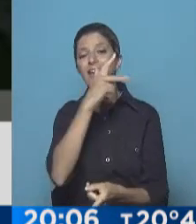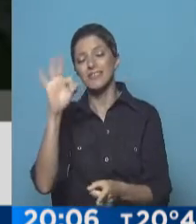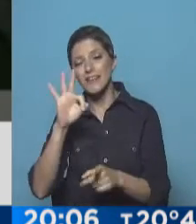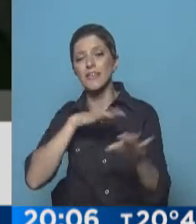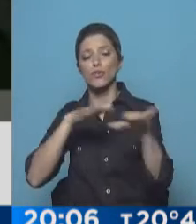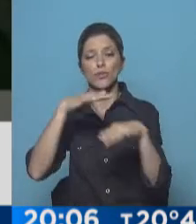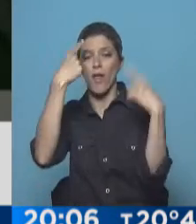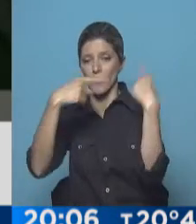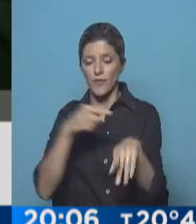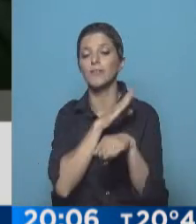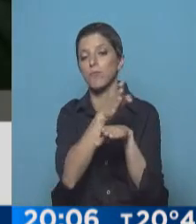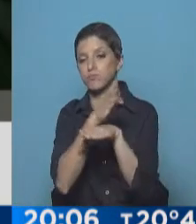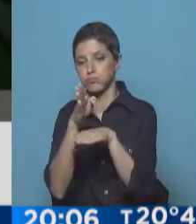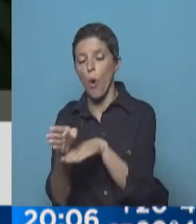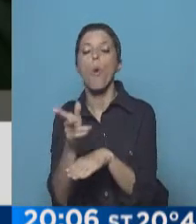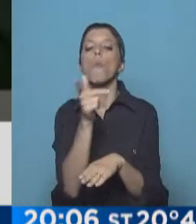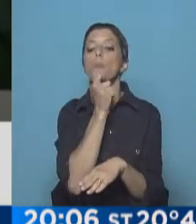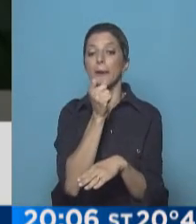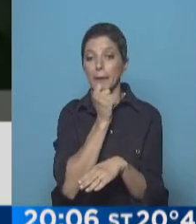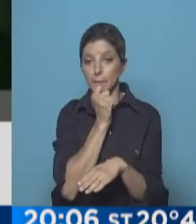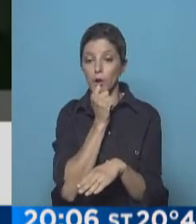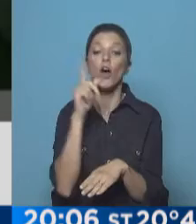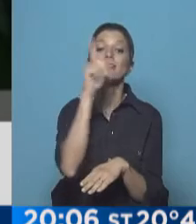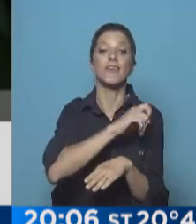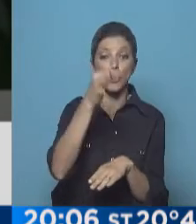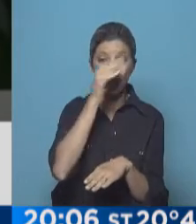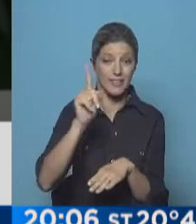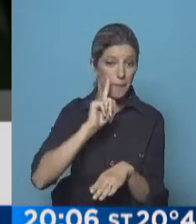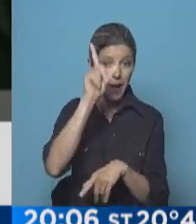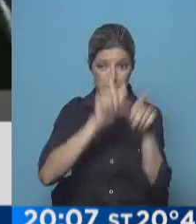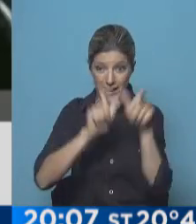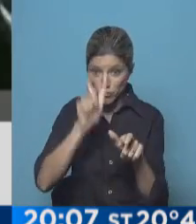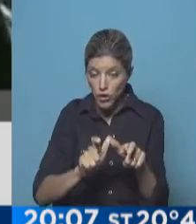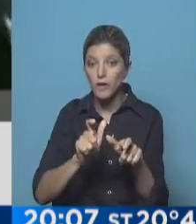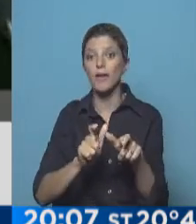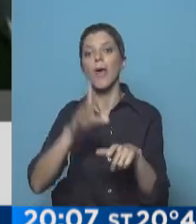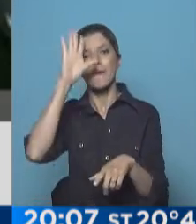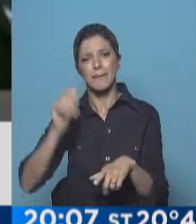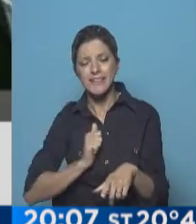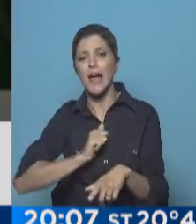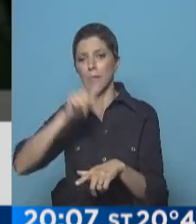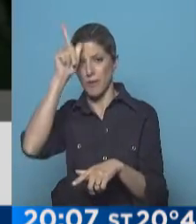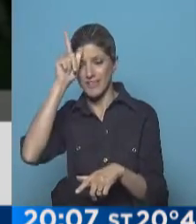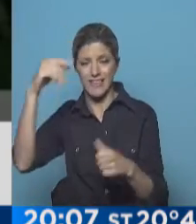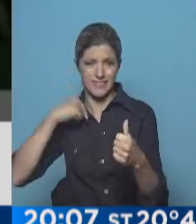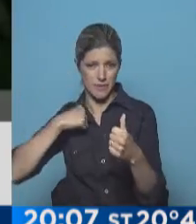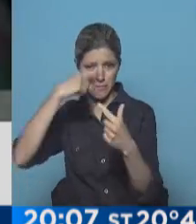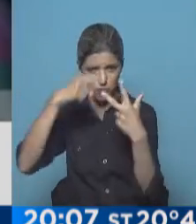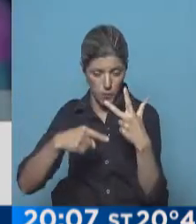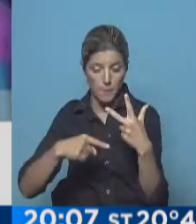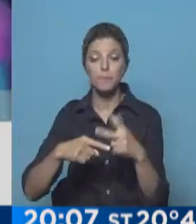que incluyeron, por ejemplo, alrededor de 120.000 personas entre agentes militares, policías y civiles. En